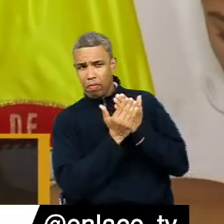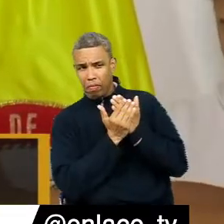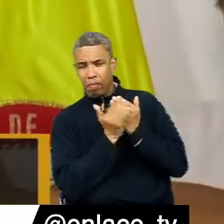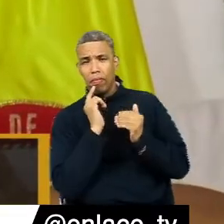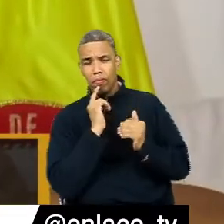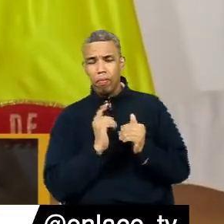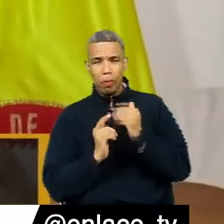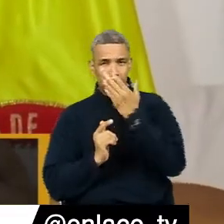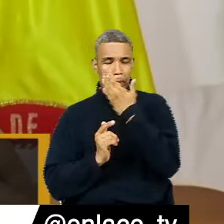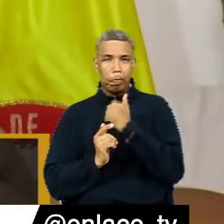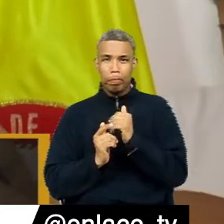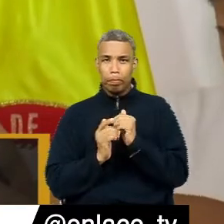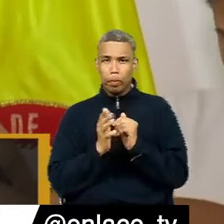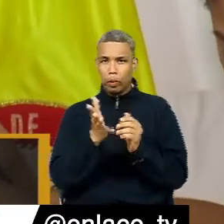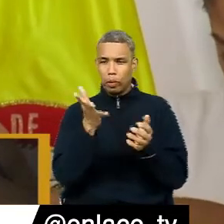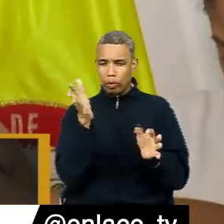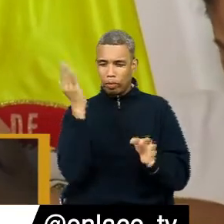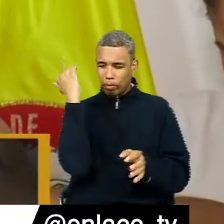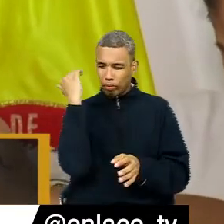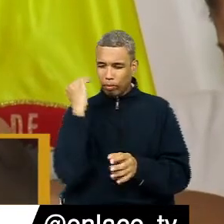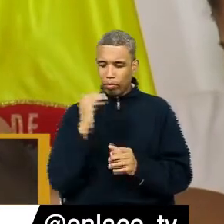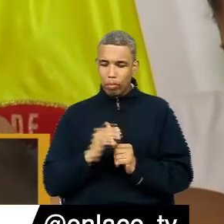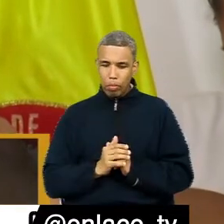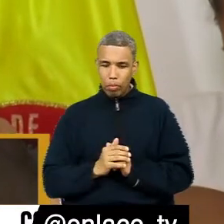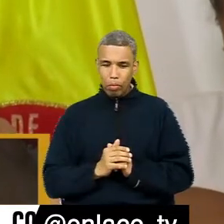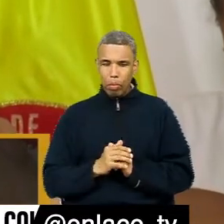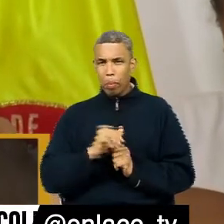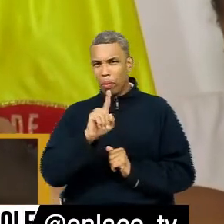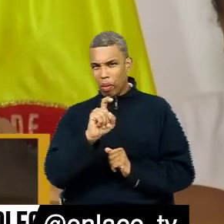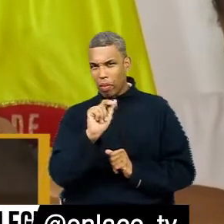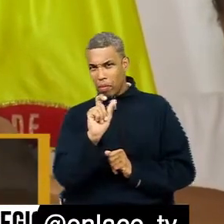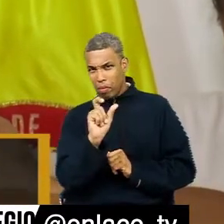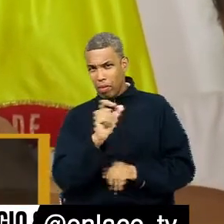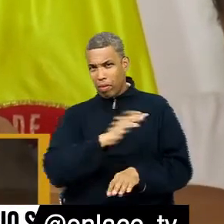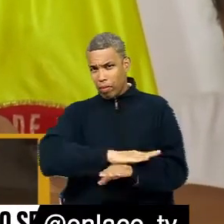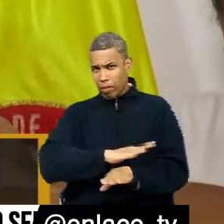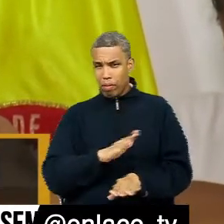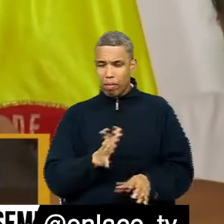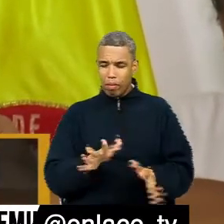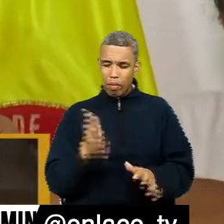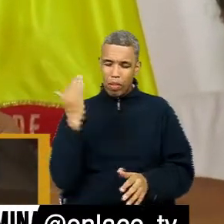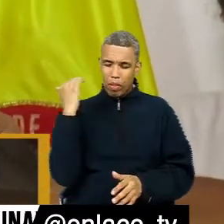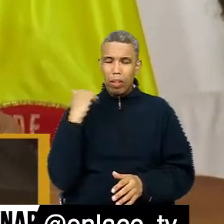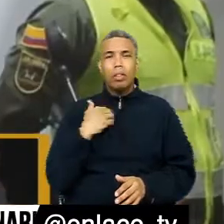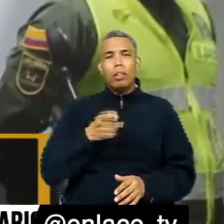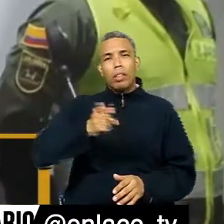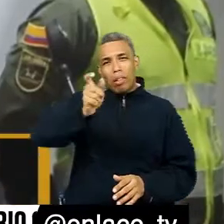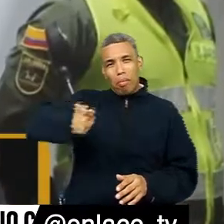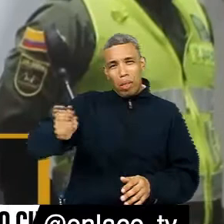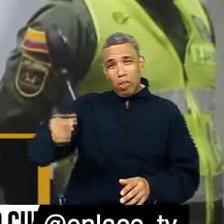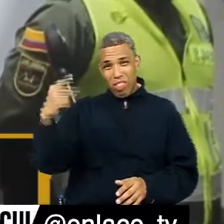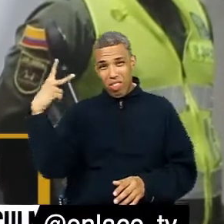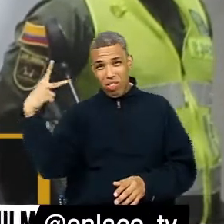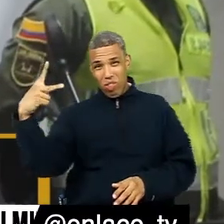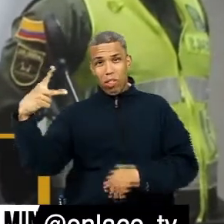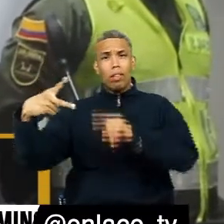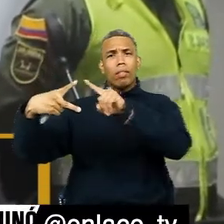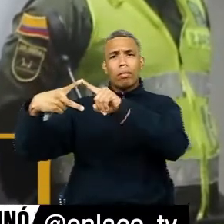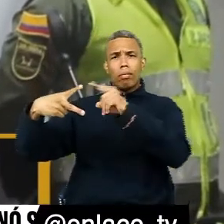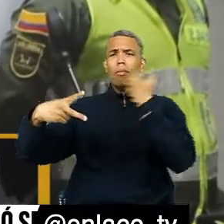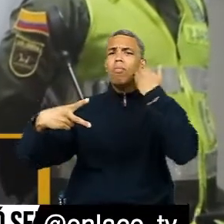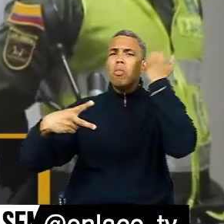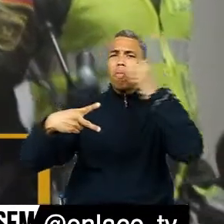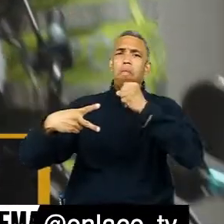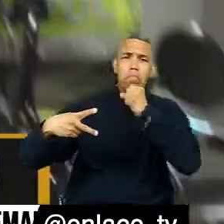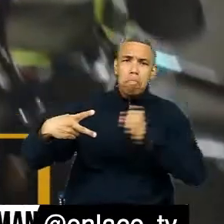las 18 y 30 horas, logra la captura de un adulto y la aprehensión de un menor de edad en el sector del